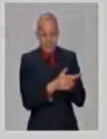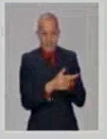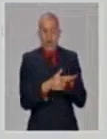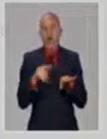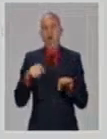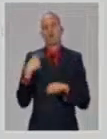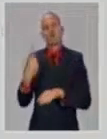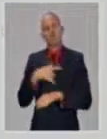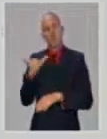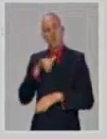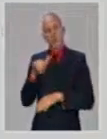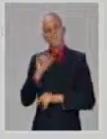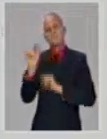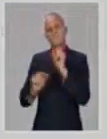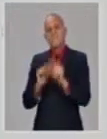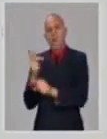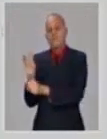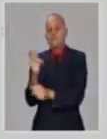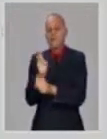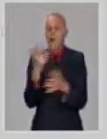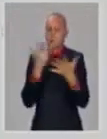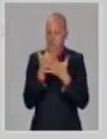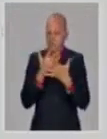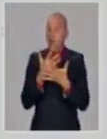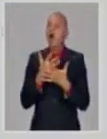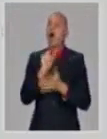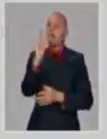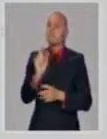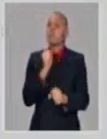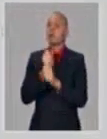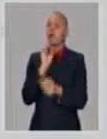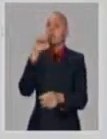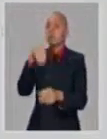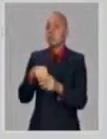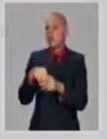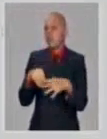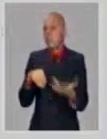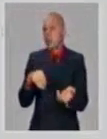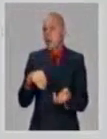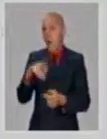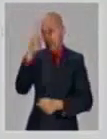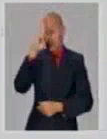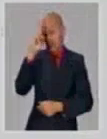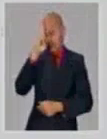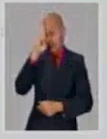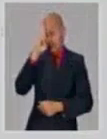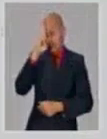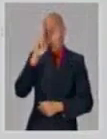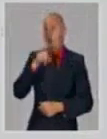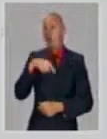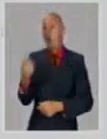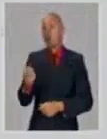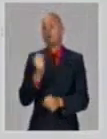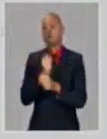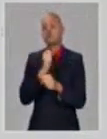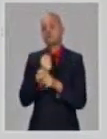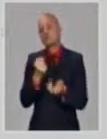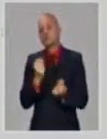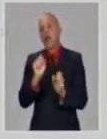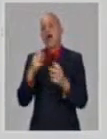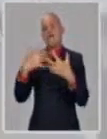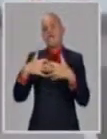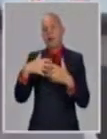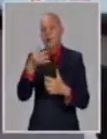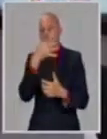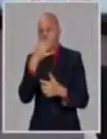caso, inicialmente, en intervención en trabajadores de la salud y de Biocuafarma. Y ahí quisiera aclarar porque hay personas